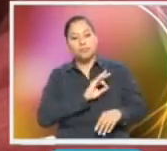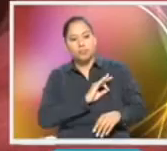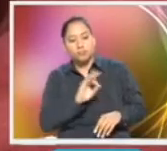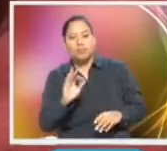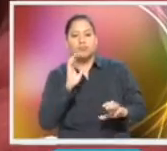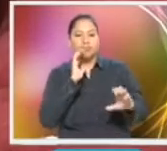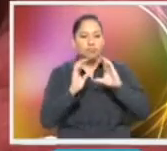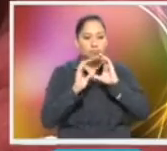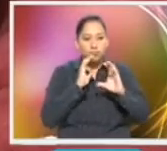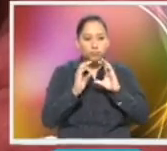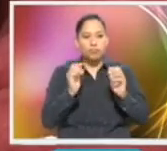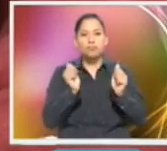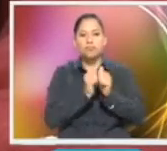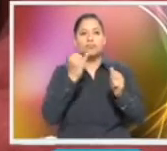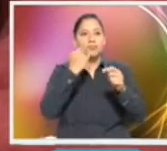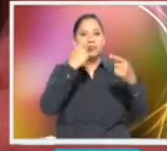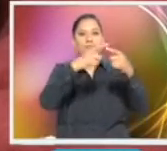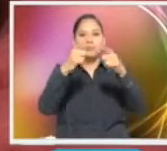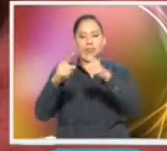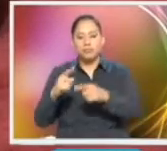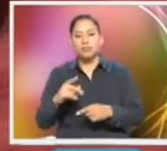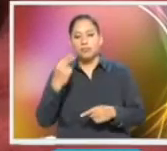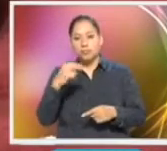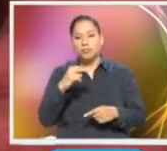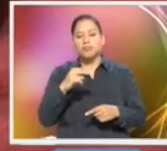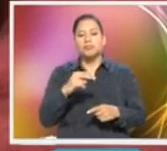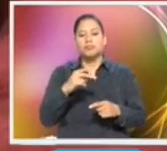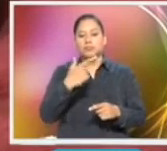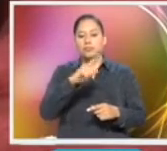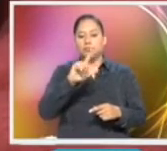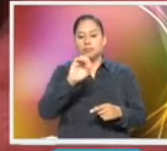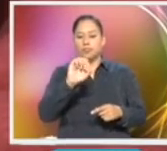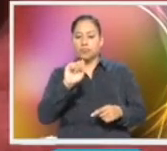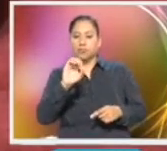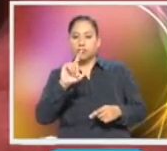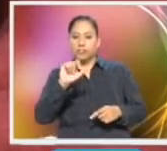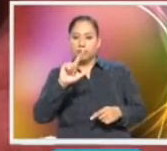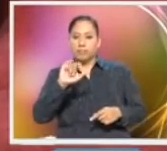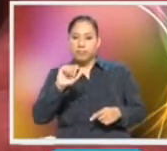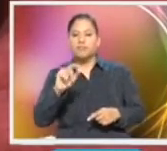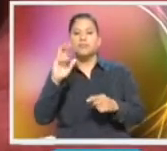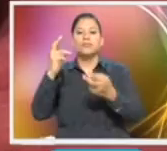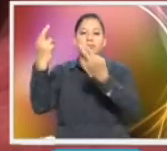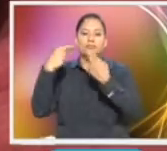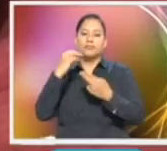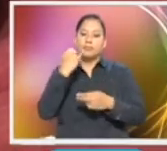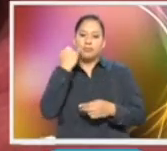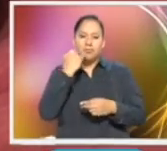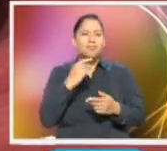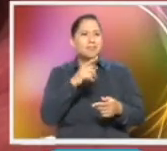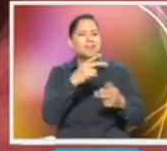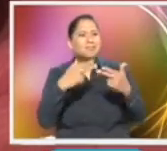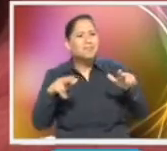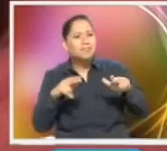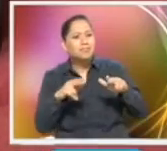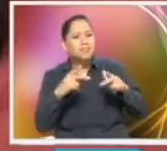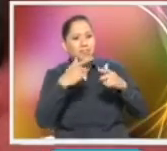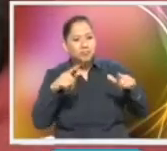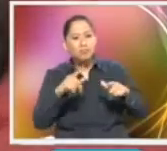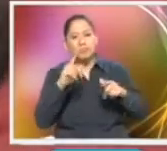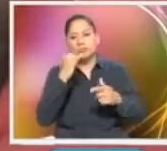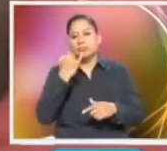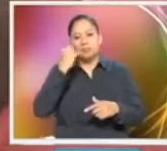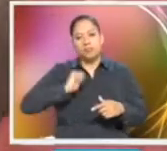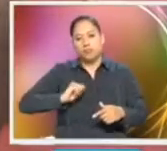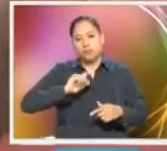poderse comunicar en todas las lenguas. Es la llamada glosolalia o don de lenguas. Oye, ¿y en qué idioma está ese himno? En latín. En